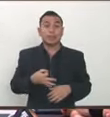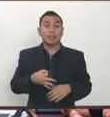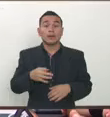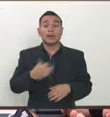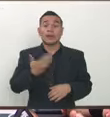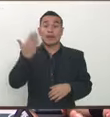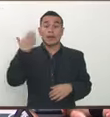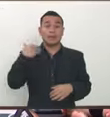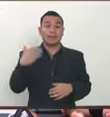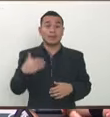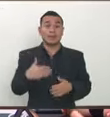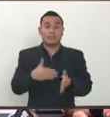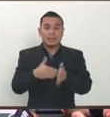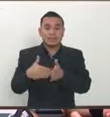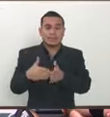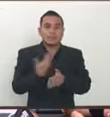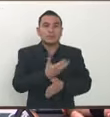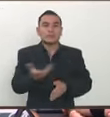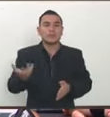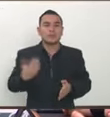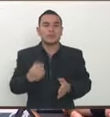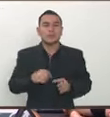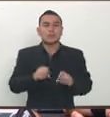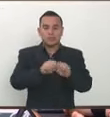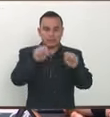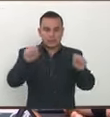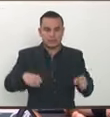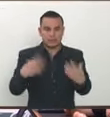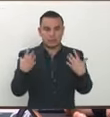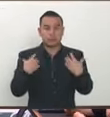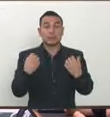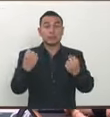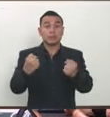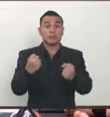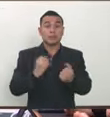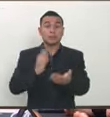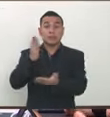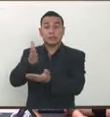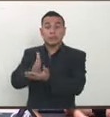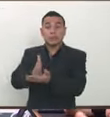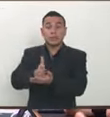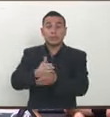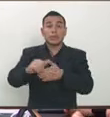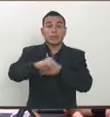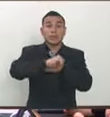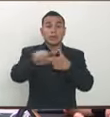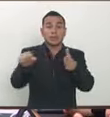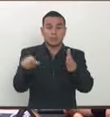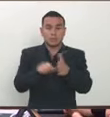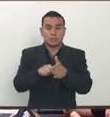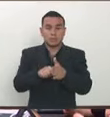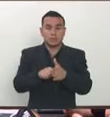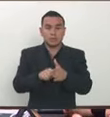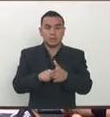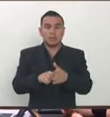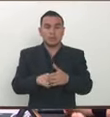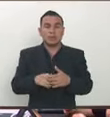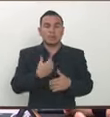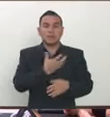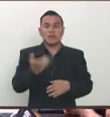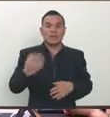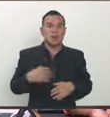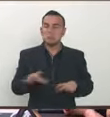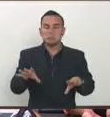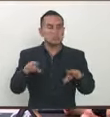todo este tiempo, y es preparar el sistema de salud. Cuando fuimos a la Asamblea Legislativa a pedir el régimen de excepción, decían que no era necesario,